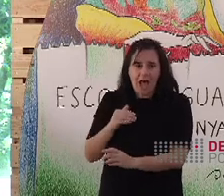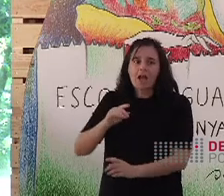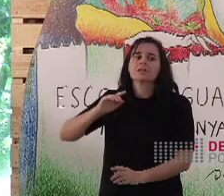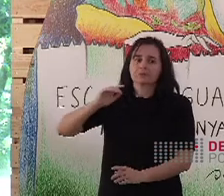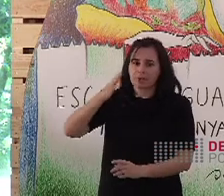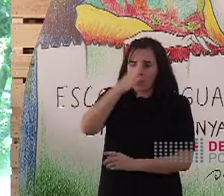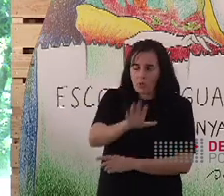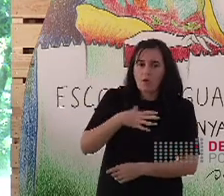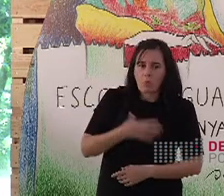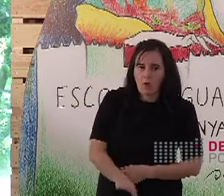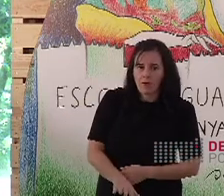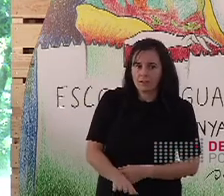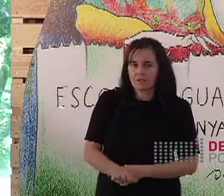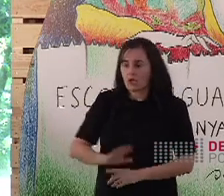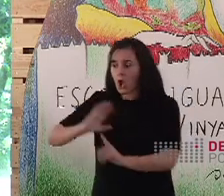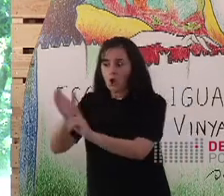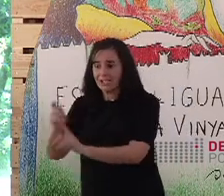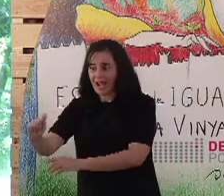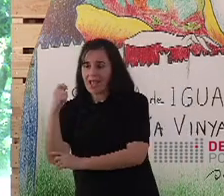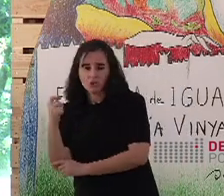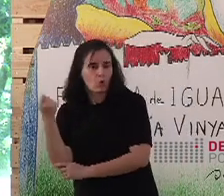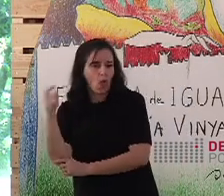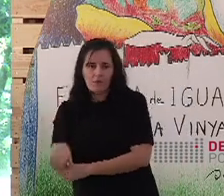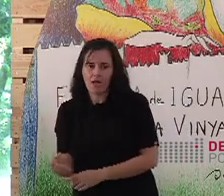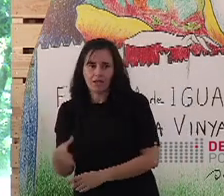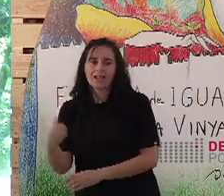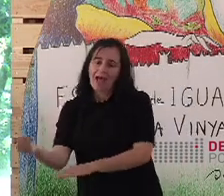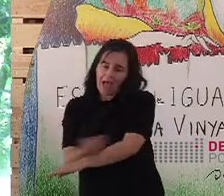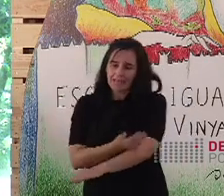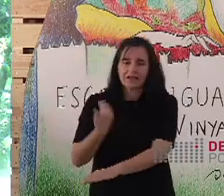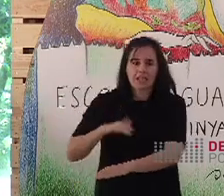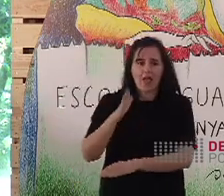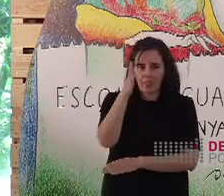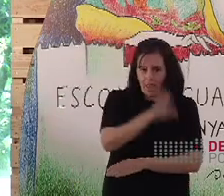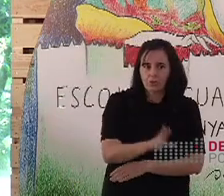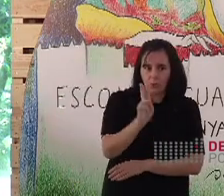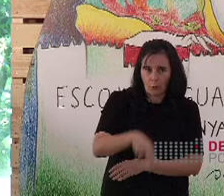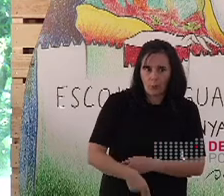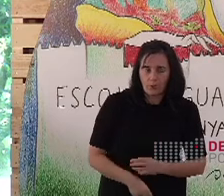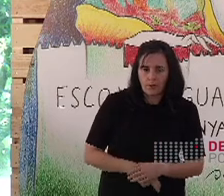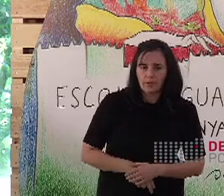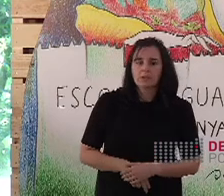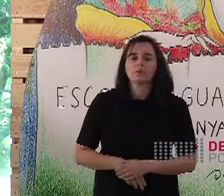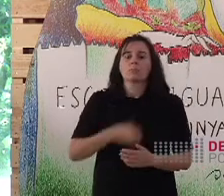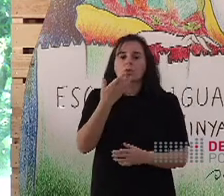fai falta nin sequera que se cometa. De feito, hai casos que a nós nos ten chegado de que